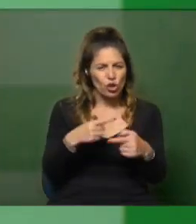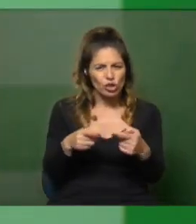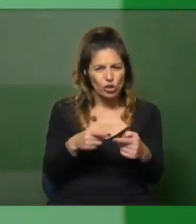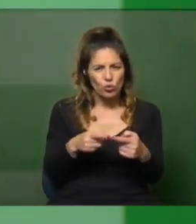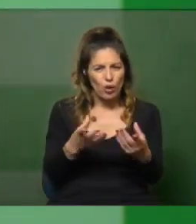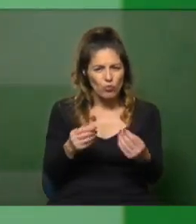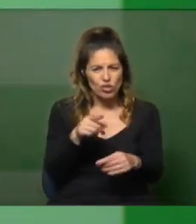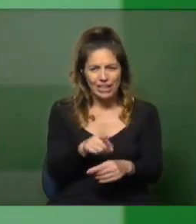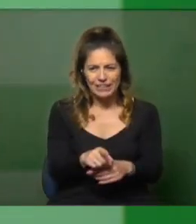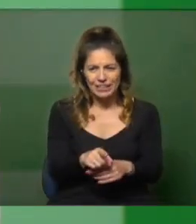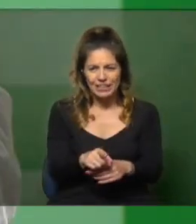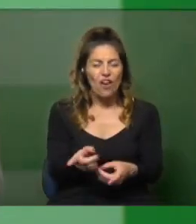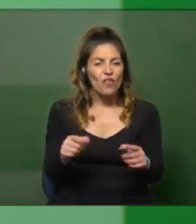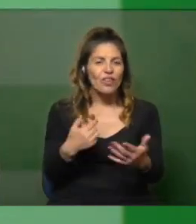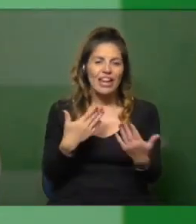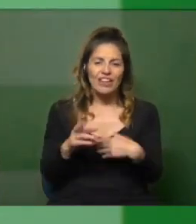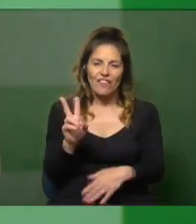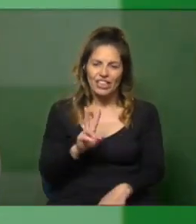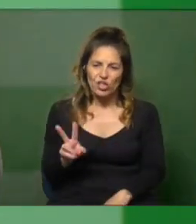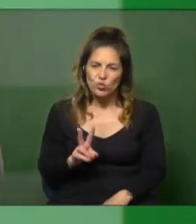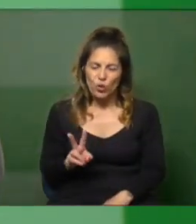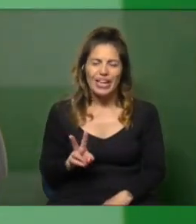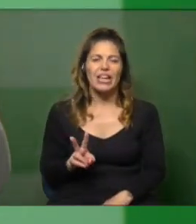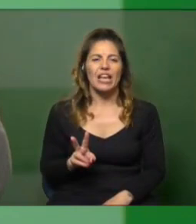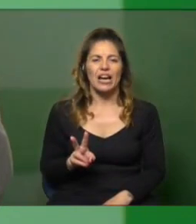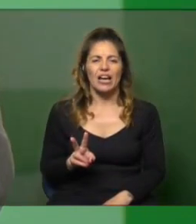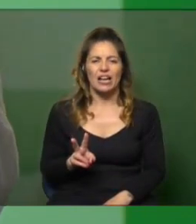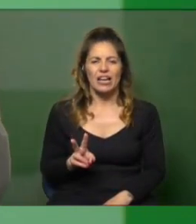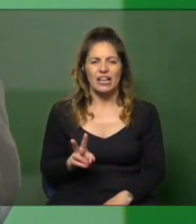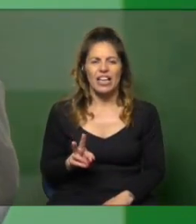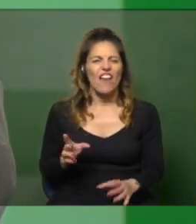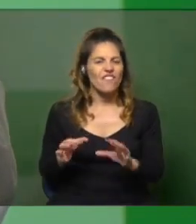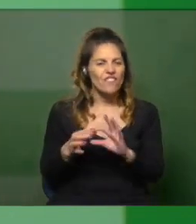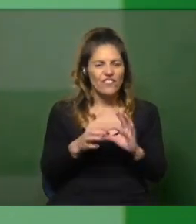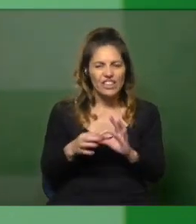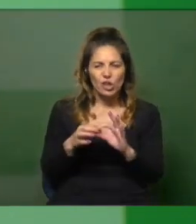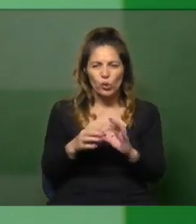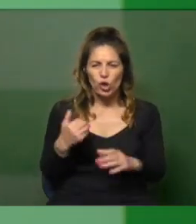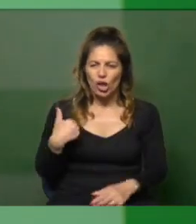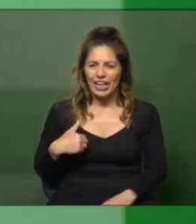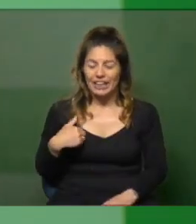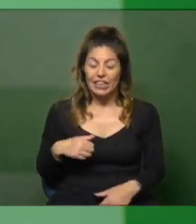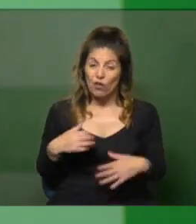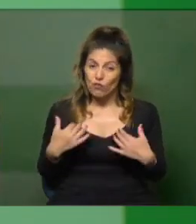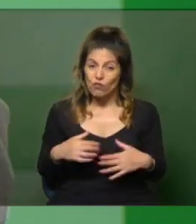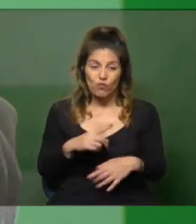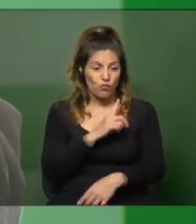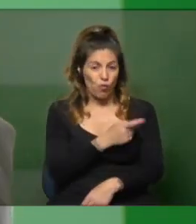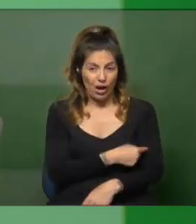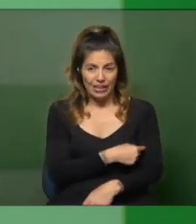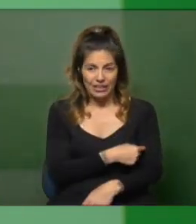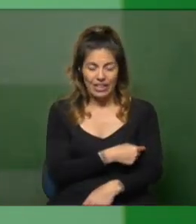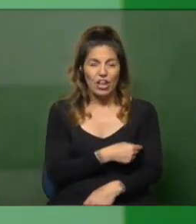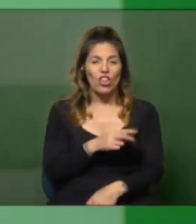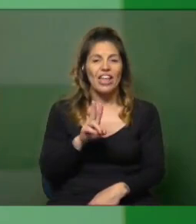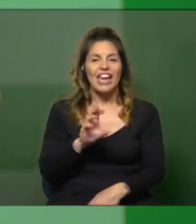muchísimo eh volver a hablar de Venezuela no y de de del vínculo en Argentina fue muy fuerte no con el caso deo